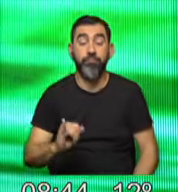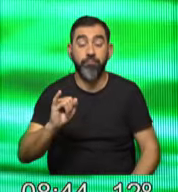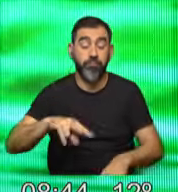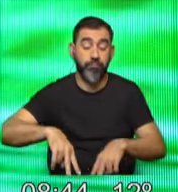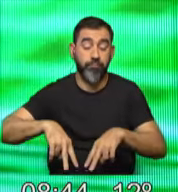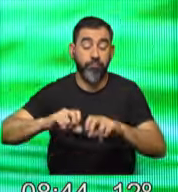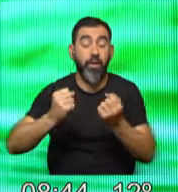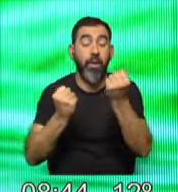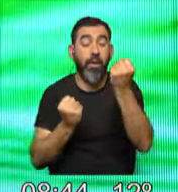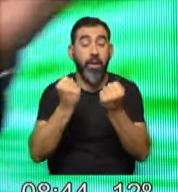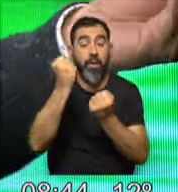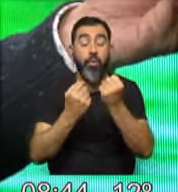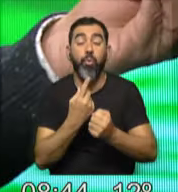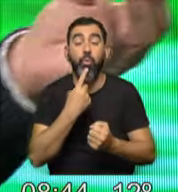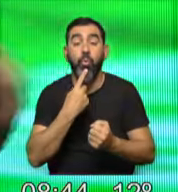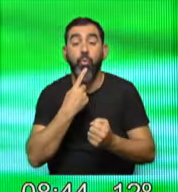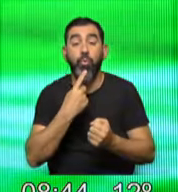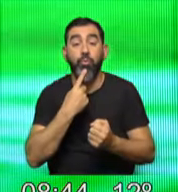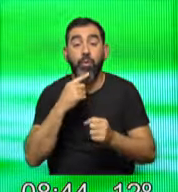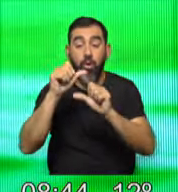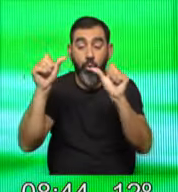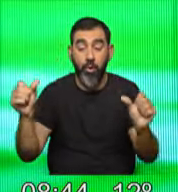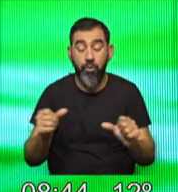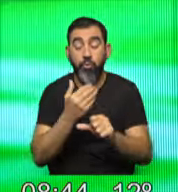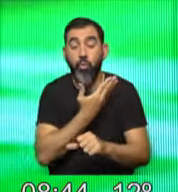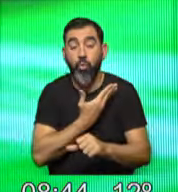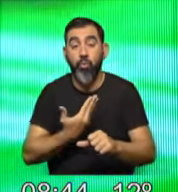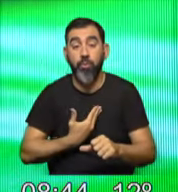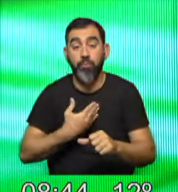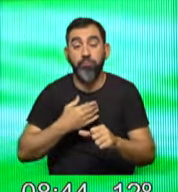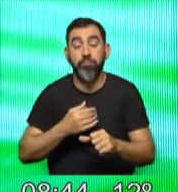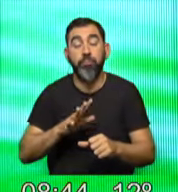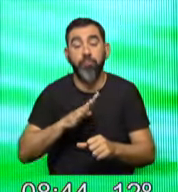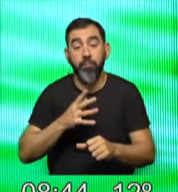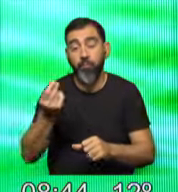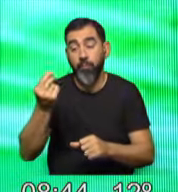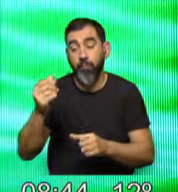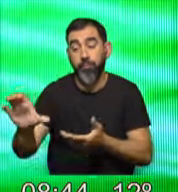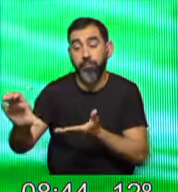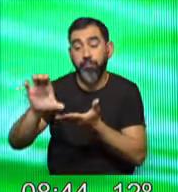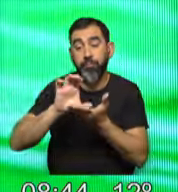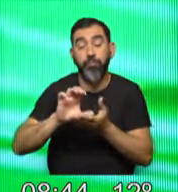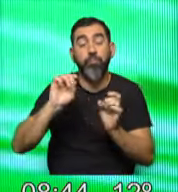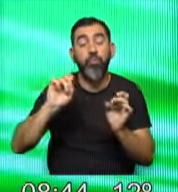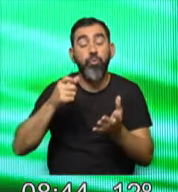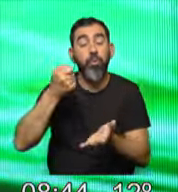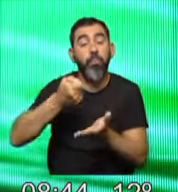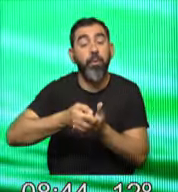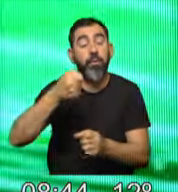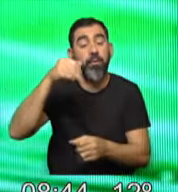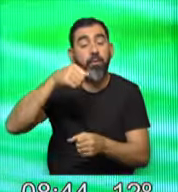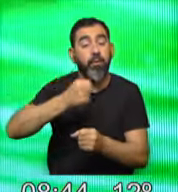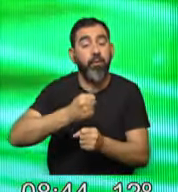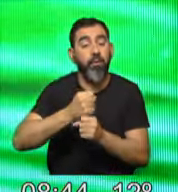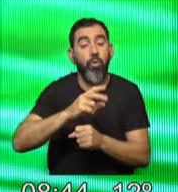de la economía política de lo que ellos hicieron estás hablando de una transferencia de recursos que solamente han pagado los trabajadores de más de